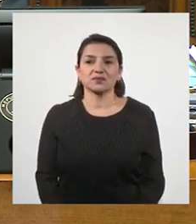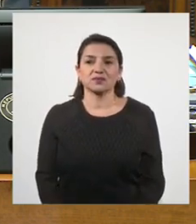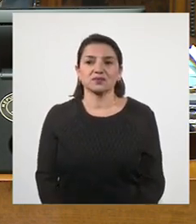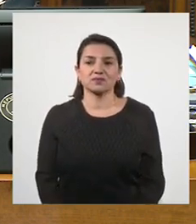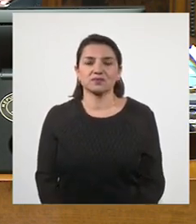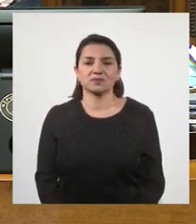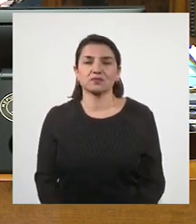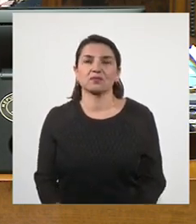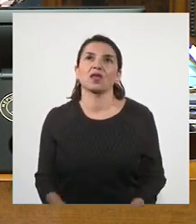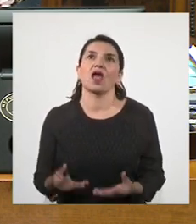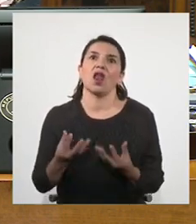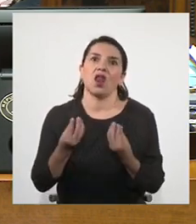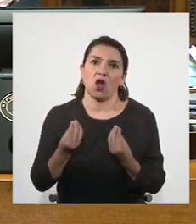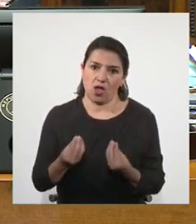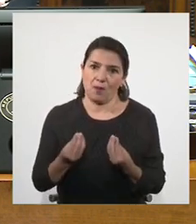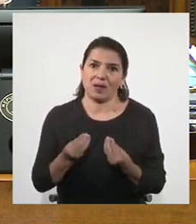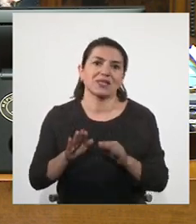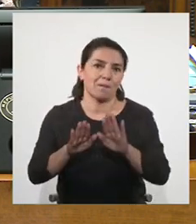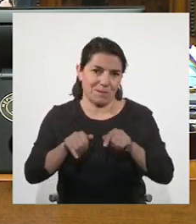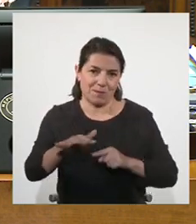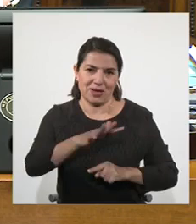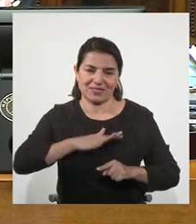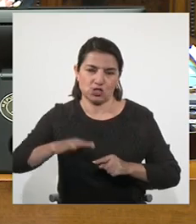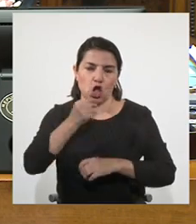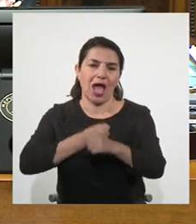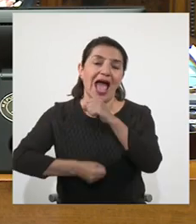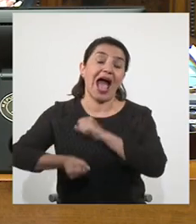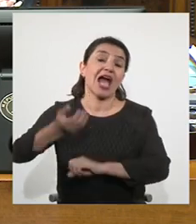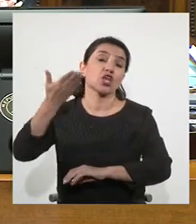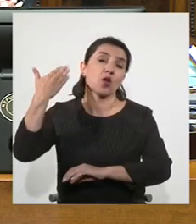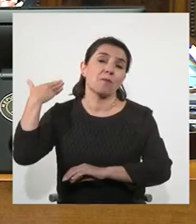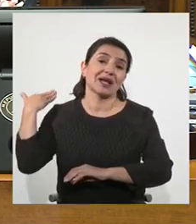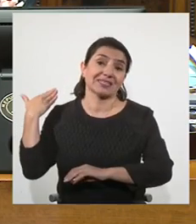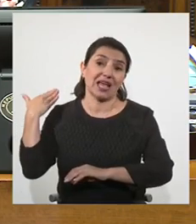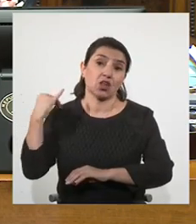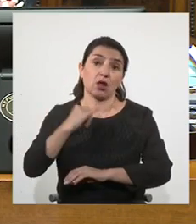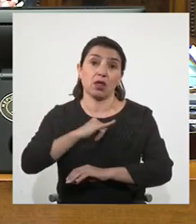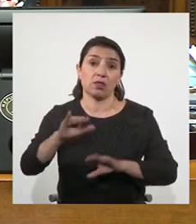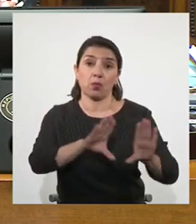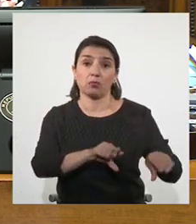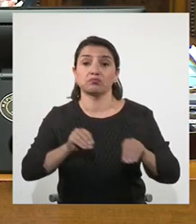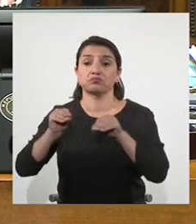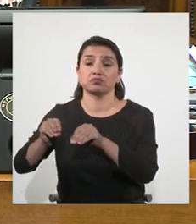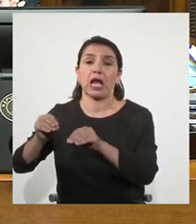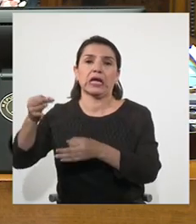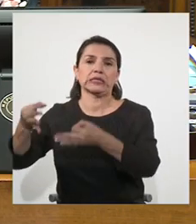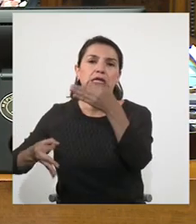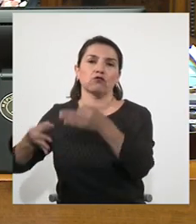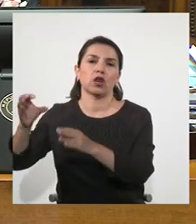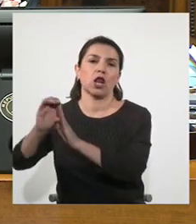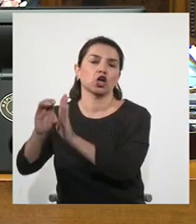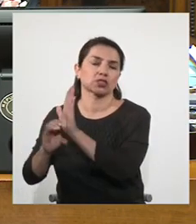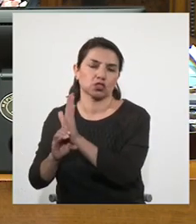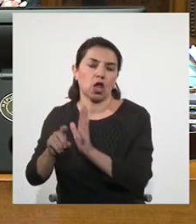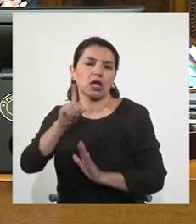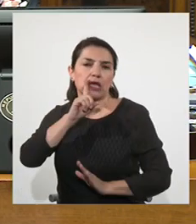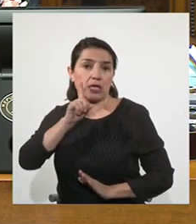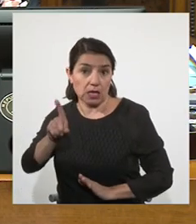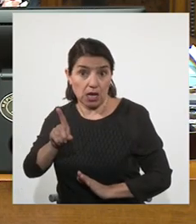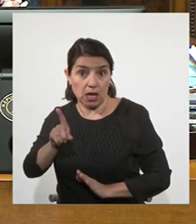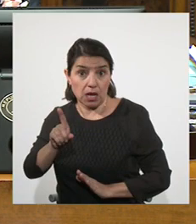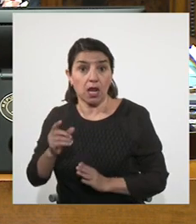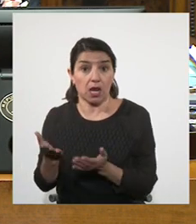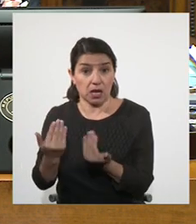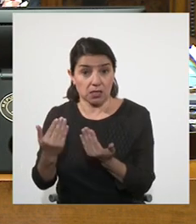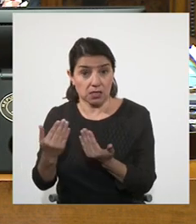Lo que pasa es que esto se produjo el año pasado y terminó el Tribunal Constitucional, si mal no recuerdo. ¿A quién le corresponde calificar finalmente esa la mesa?